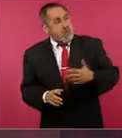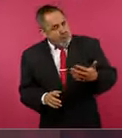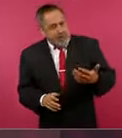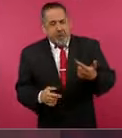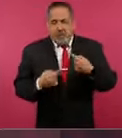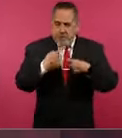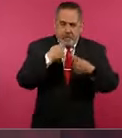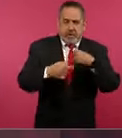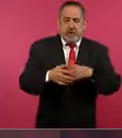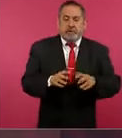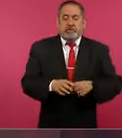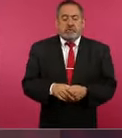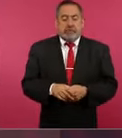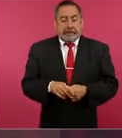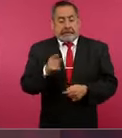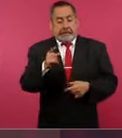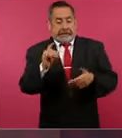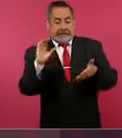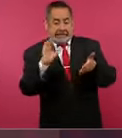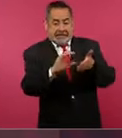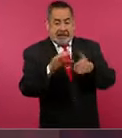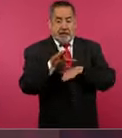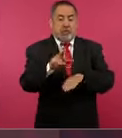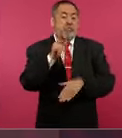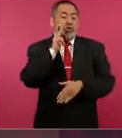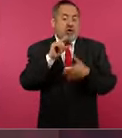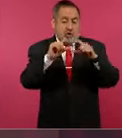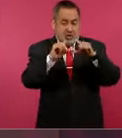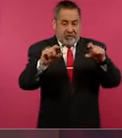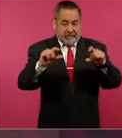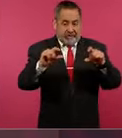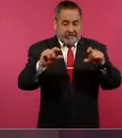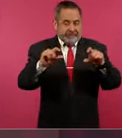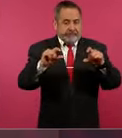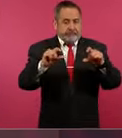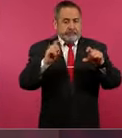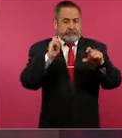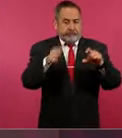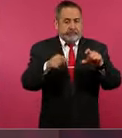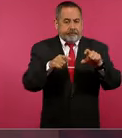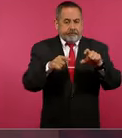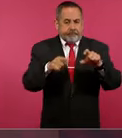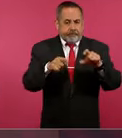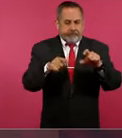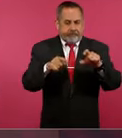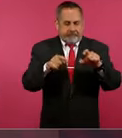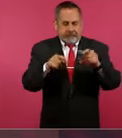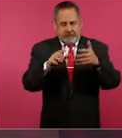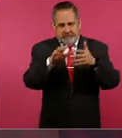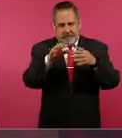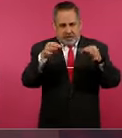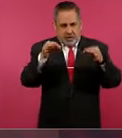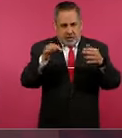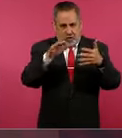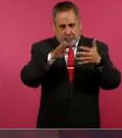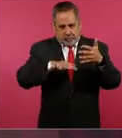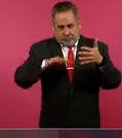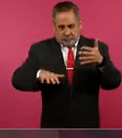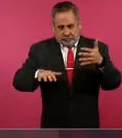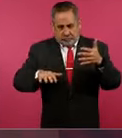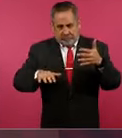Y ese capítulo que originalmente era de 100, 120